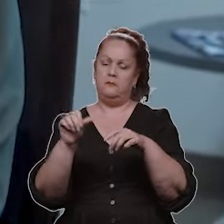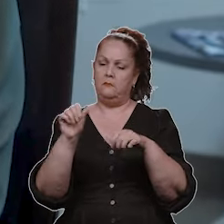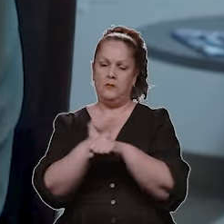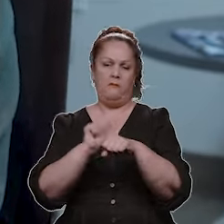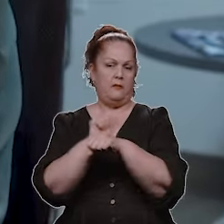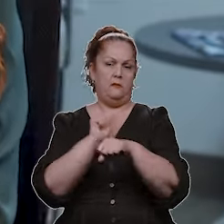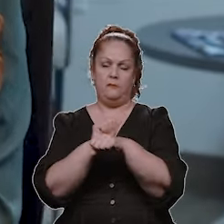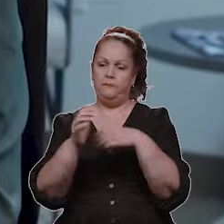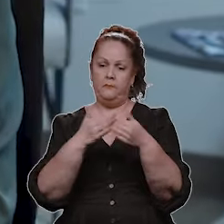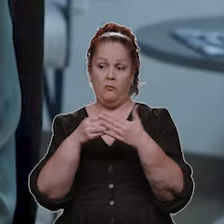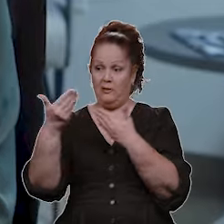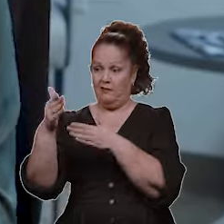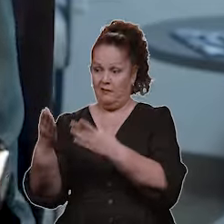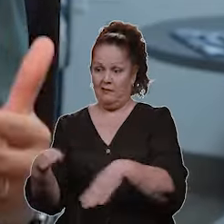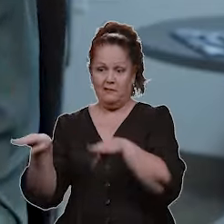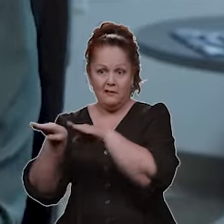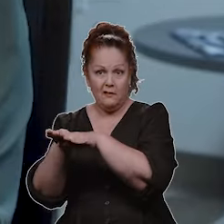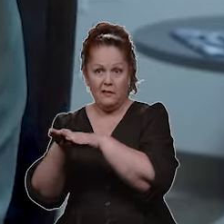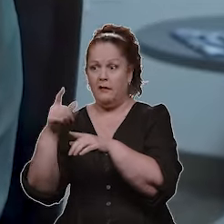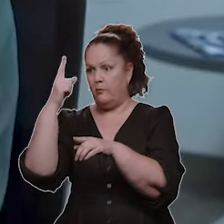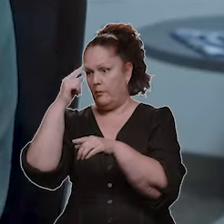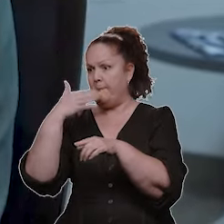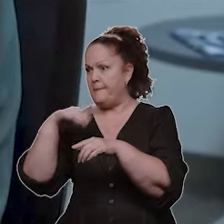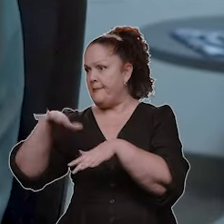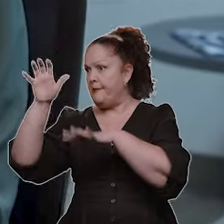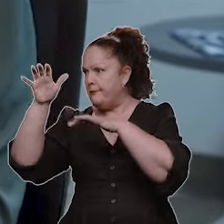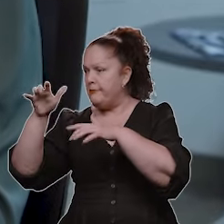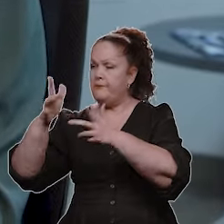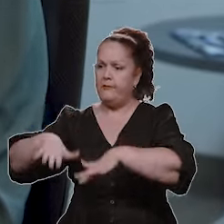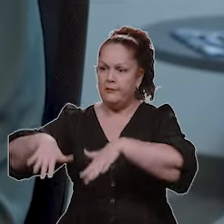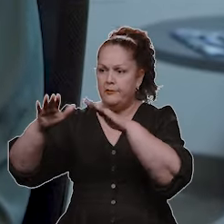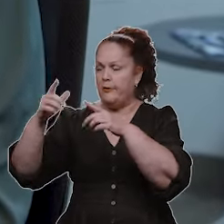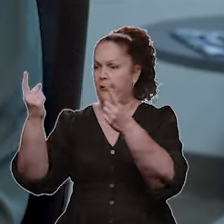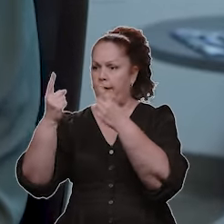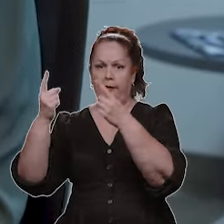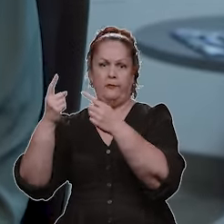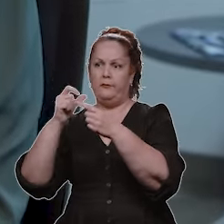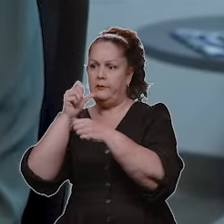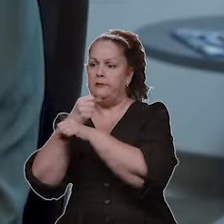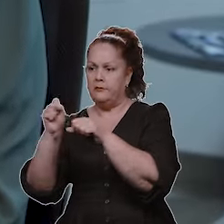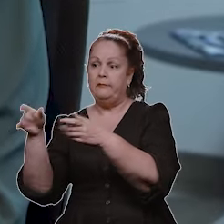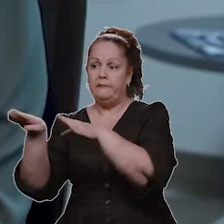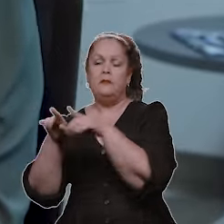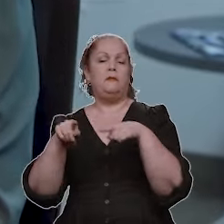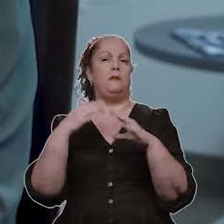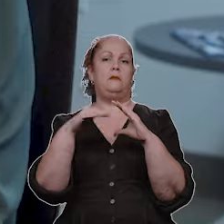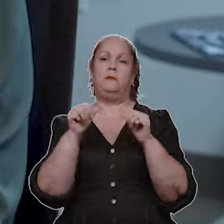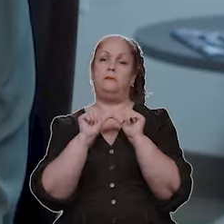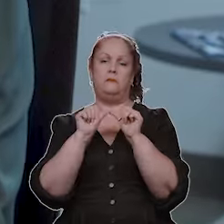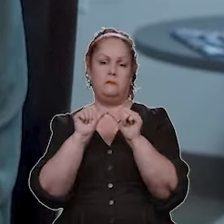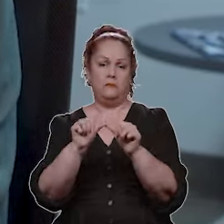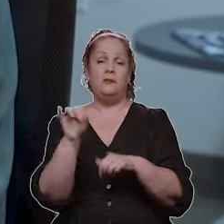indistintamente de que el tribunal esté cerrado o tengamos que cerrar por inclemencias del tiempo o por la seguridad de nuestro personal no obstante